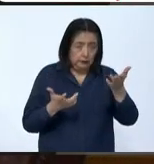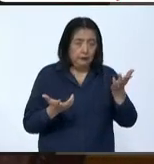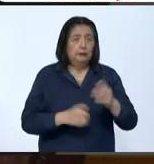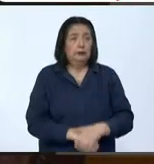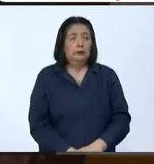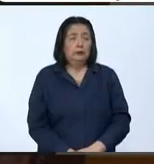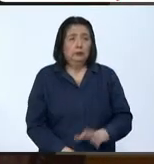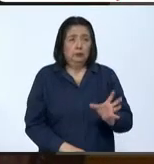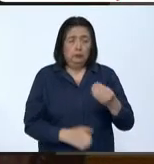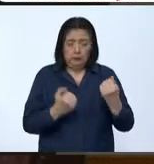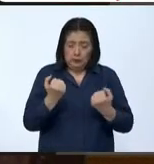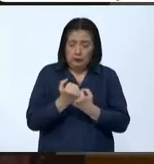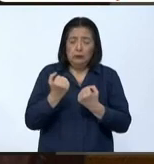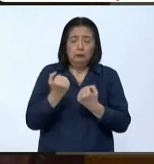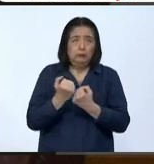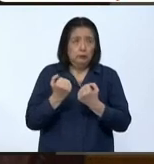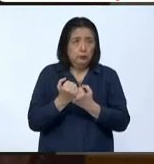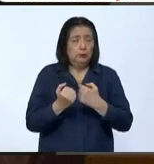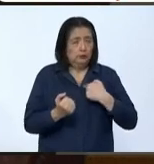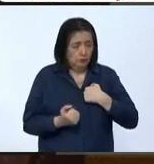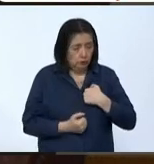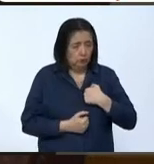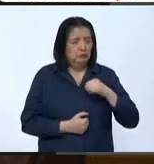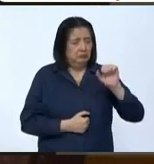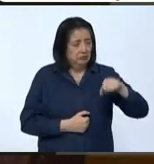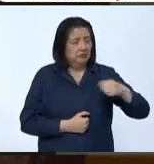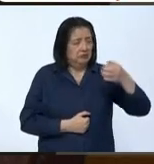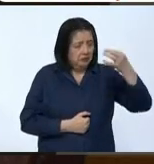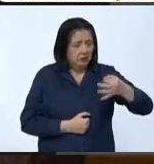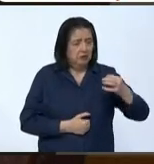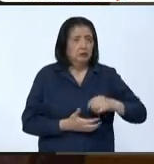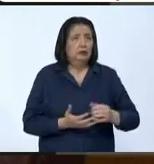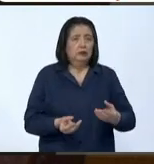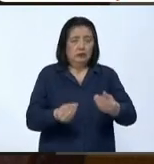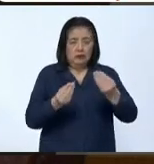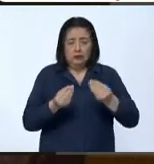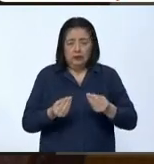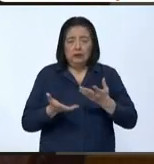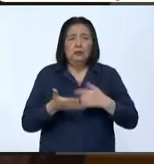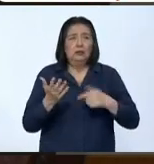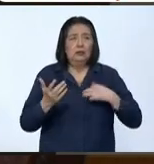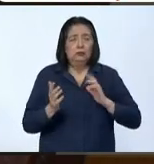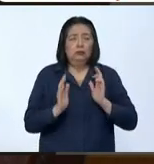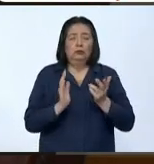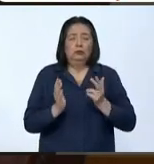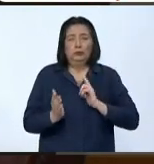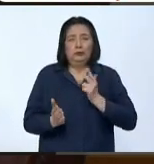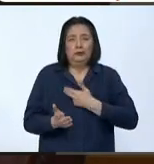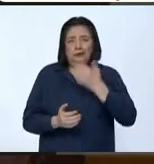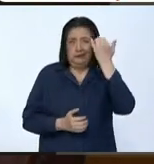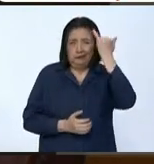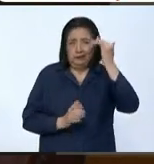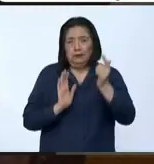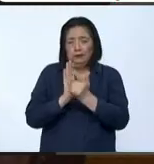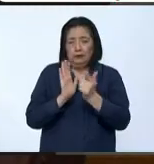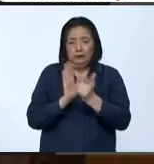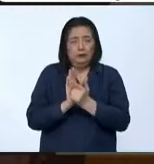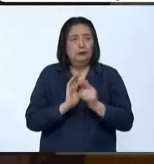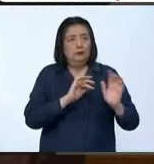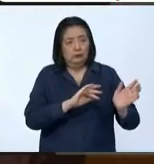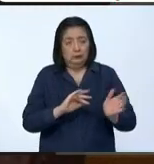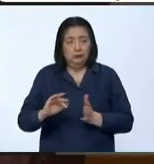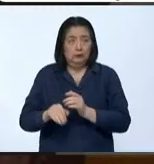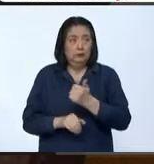por el apoyo que estoy segura darán a nuestras proposiciones legales de otro